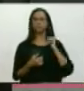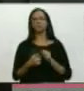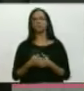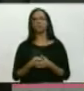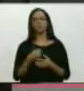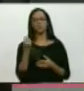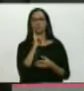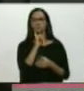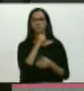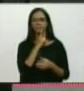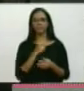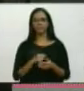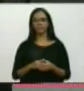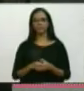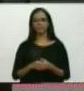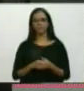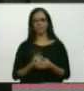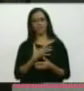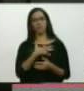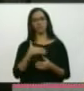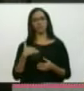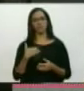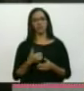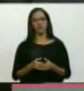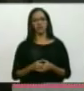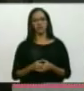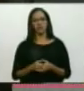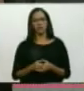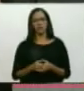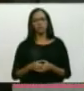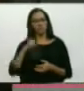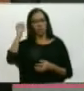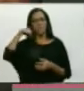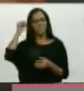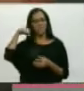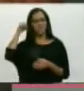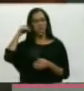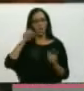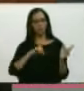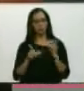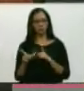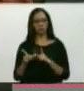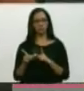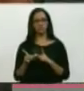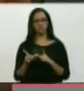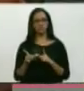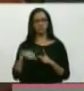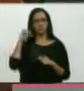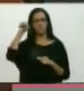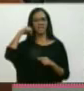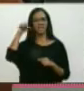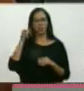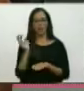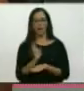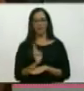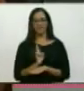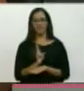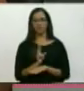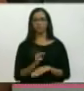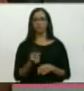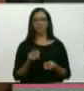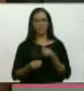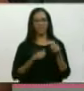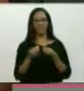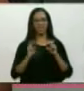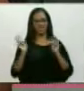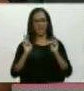¿cómo se llama? Quisiera poner un video, ¿tenemos el video ya listo? Quisiera poner un videito rapidito. Vamos a tratar este